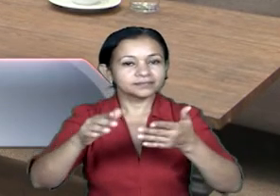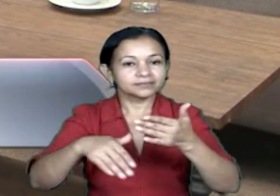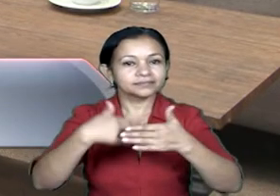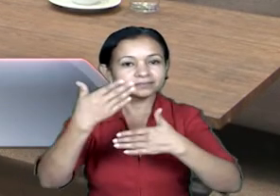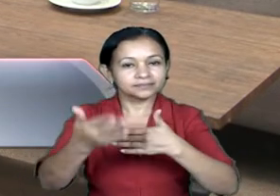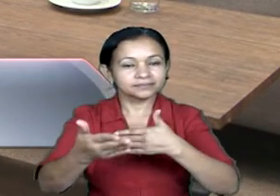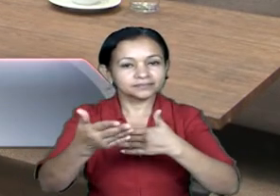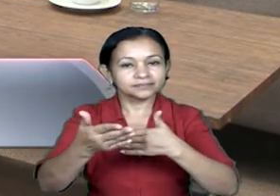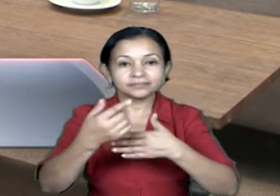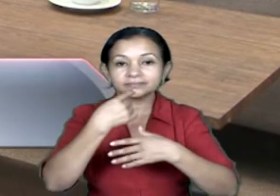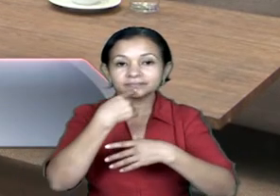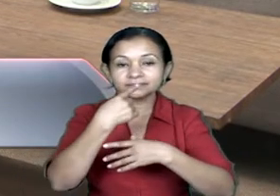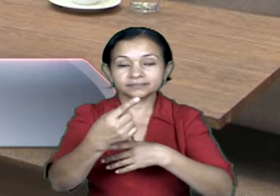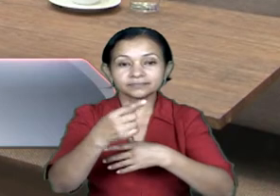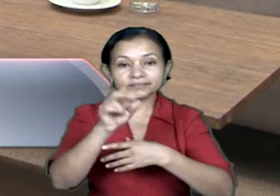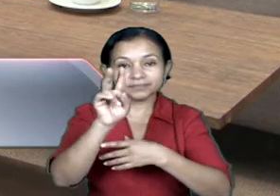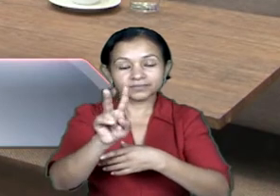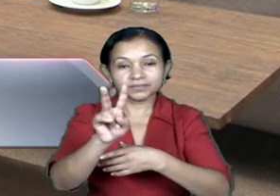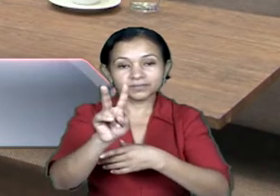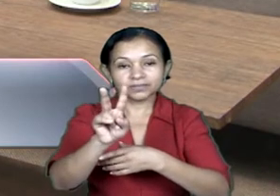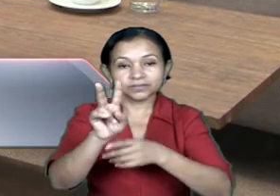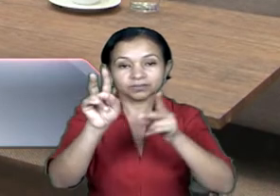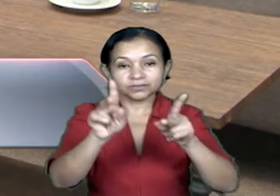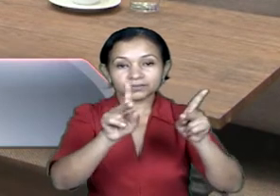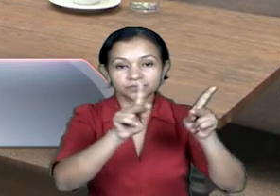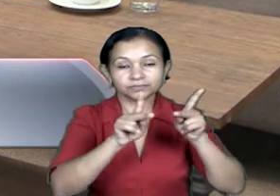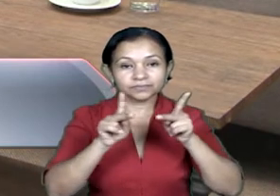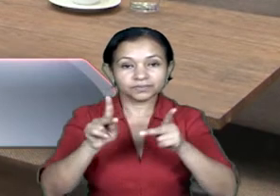también recomendamos a 2 funcionarios,